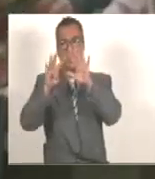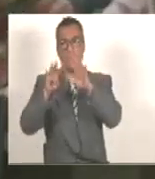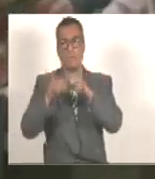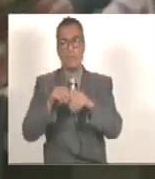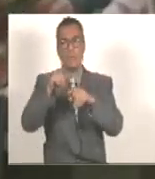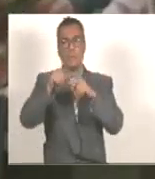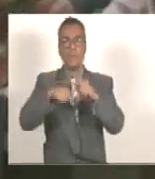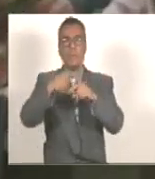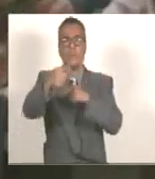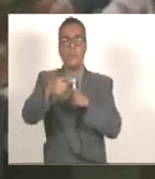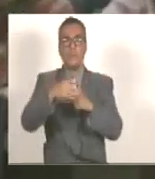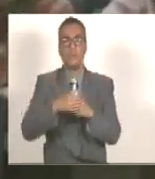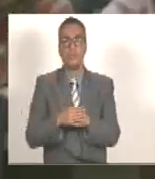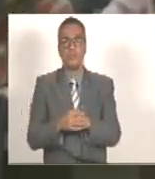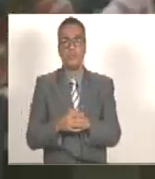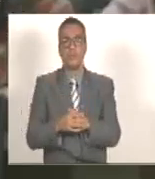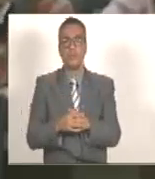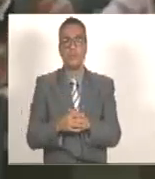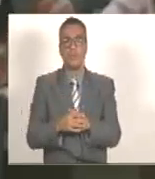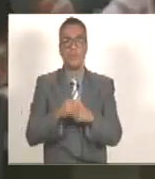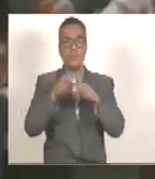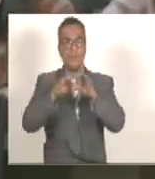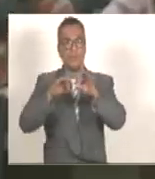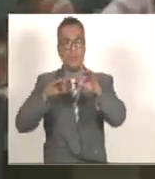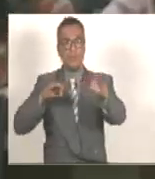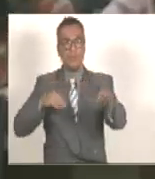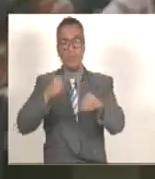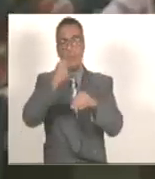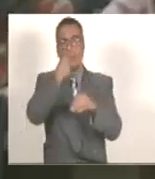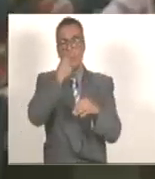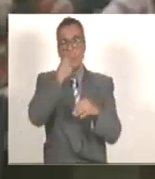1899 en adelante. Es un laudo